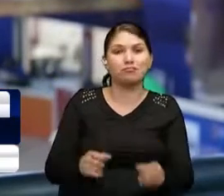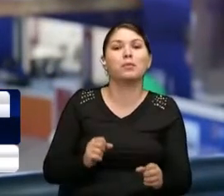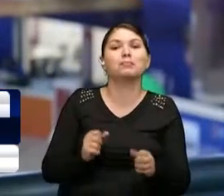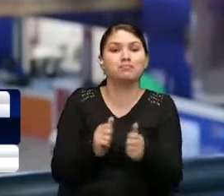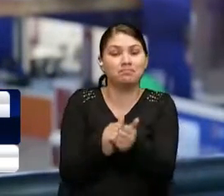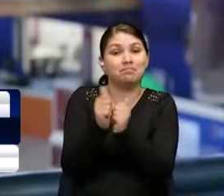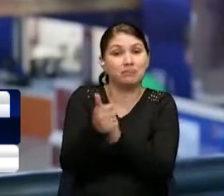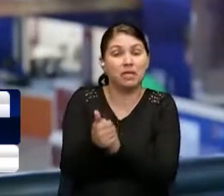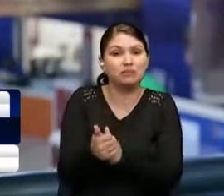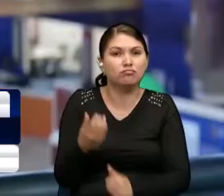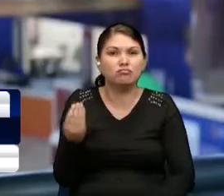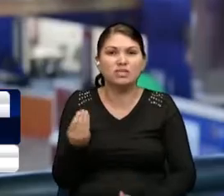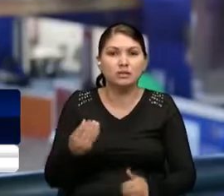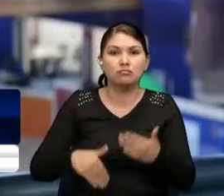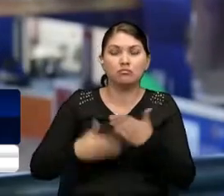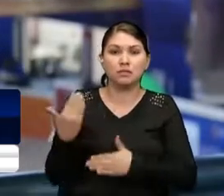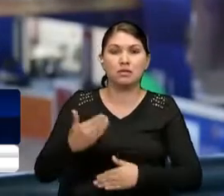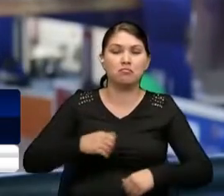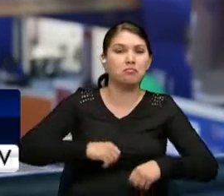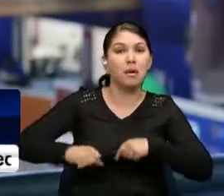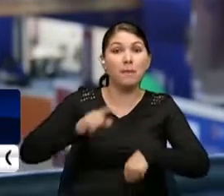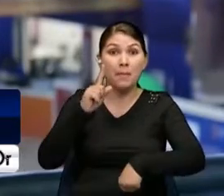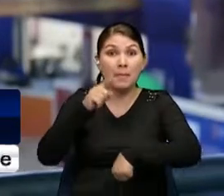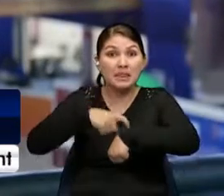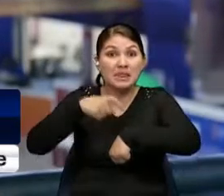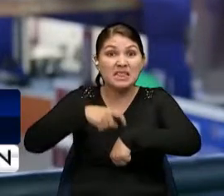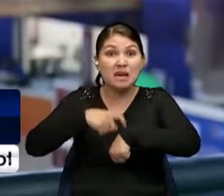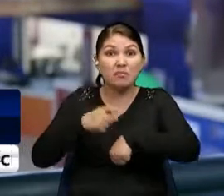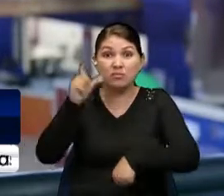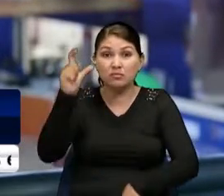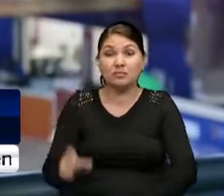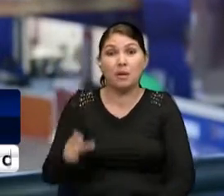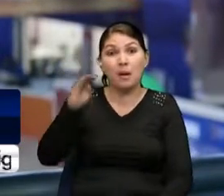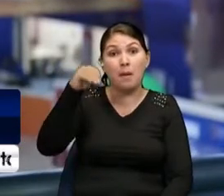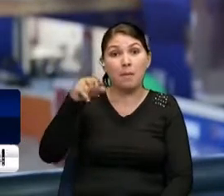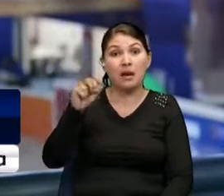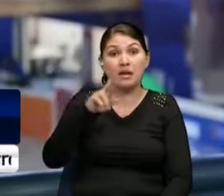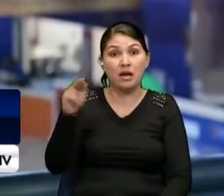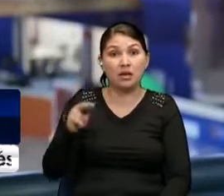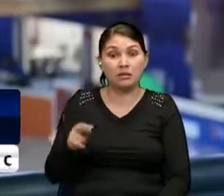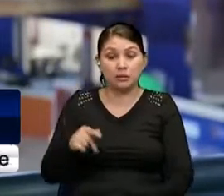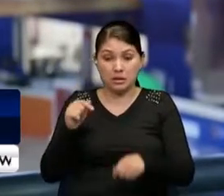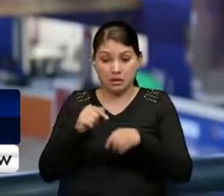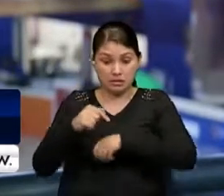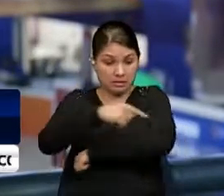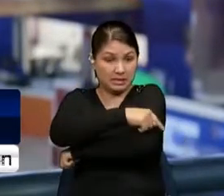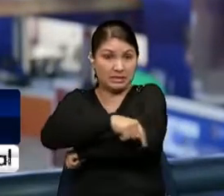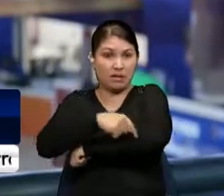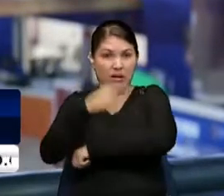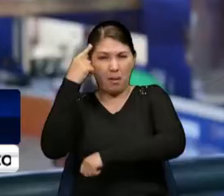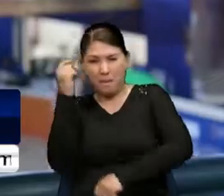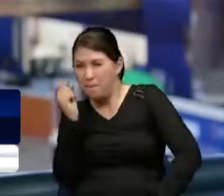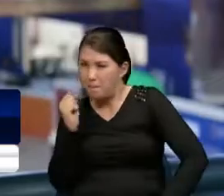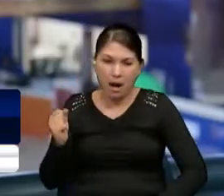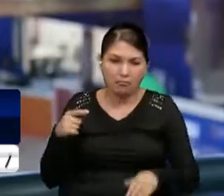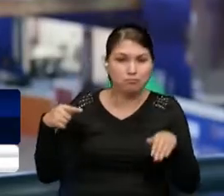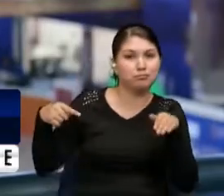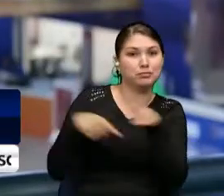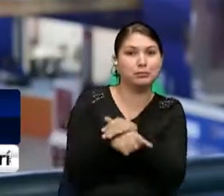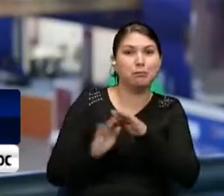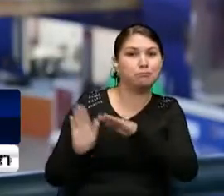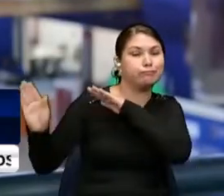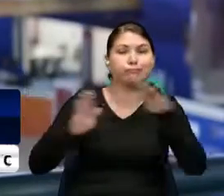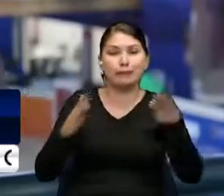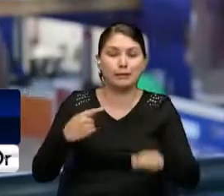la primera anotación fue arrancando el partido en el primer tiempo por parte de aguirre tras un centro de tiro de esquina fuerte cabezazo y nada que hacer para el portero